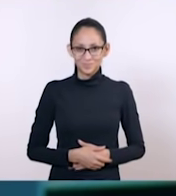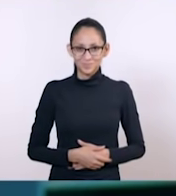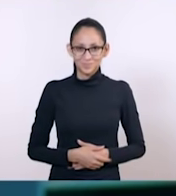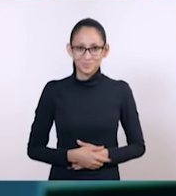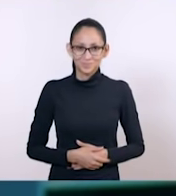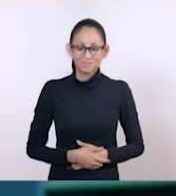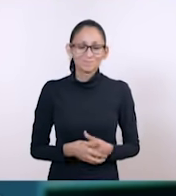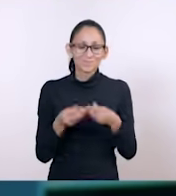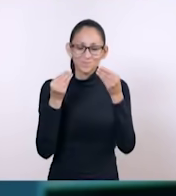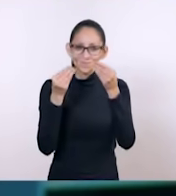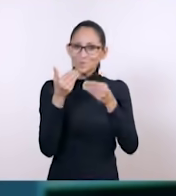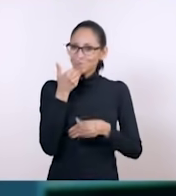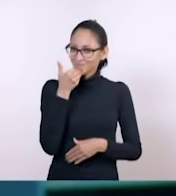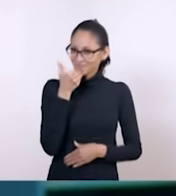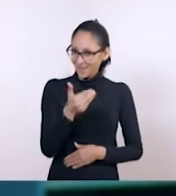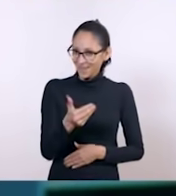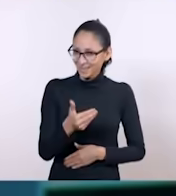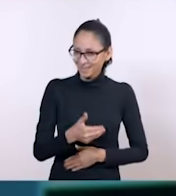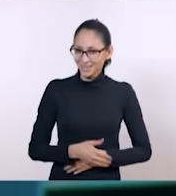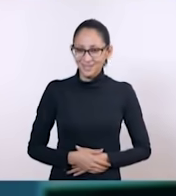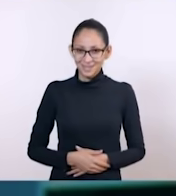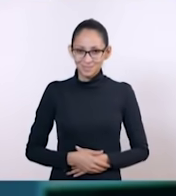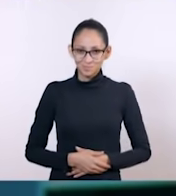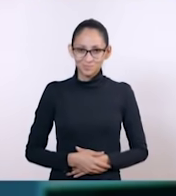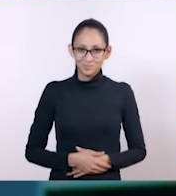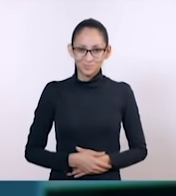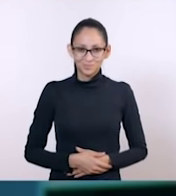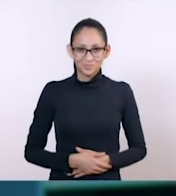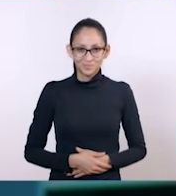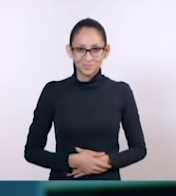¿Listo? ¡Muy bien!